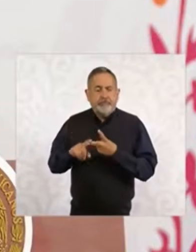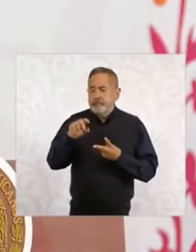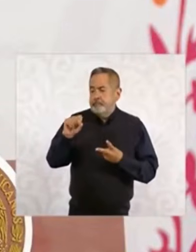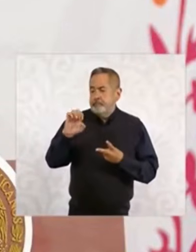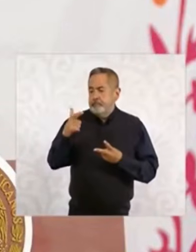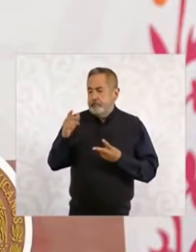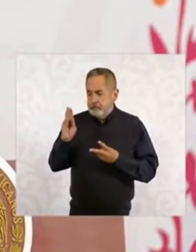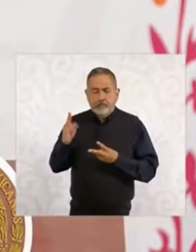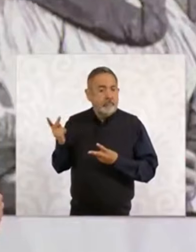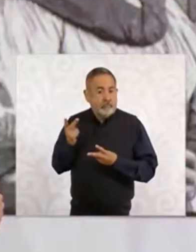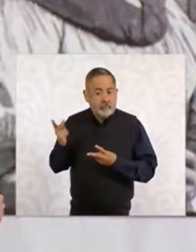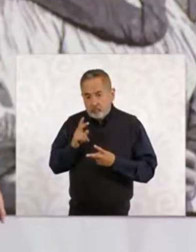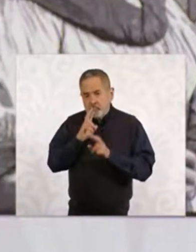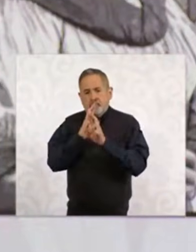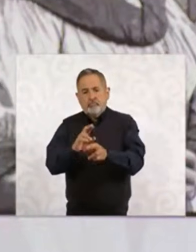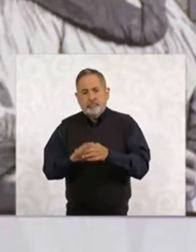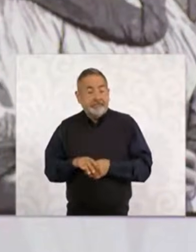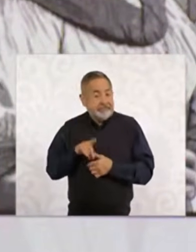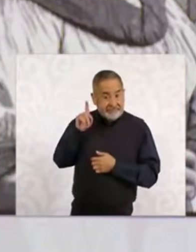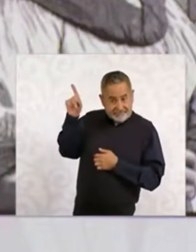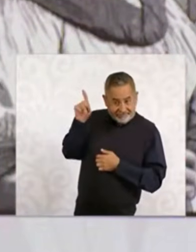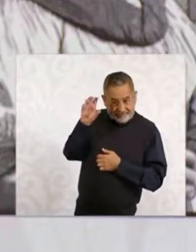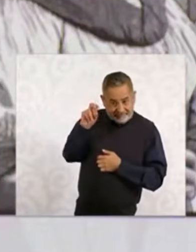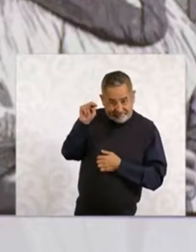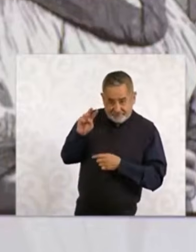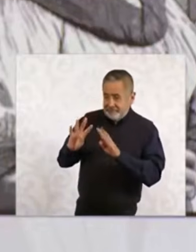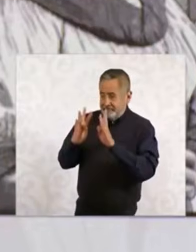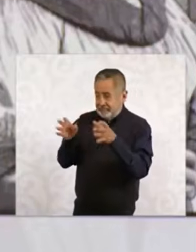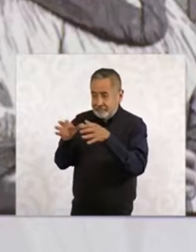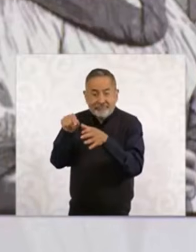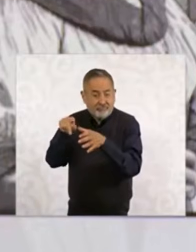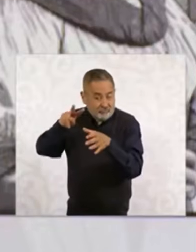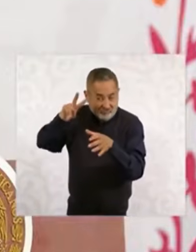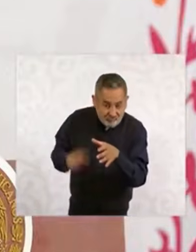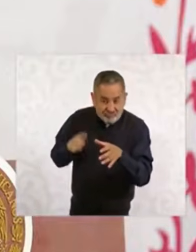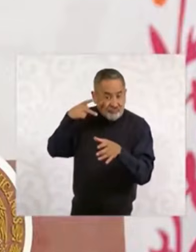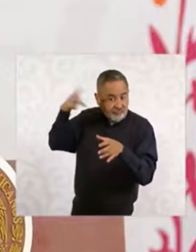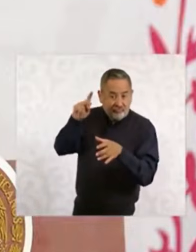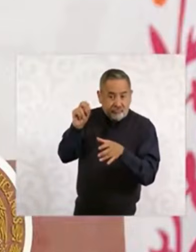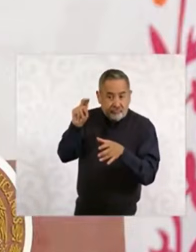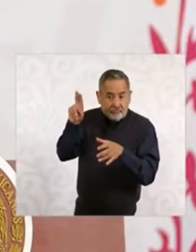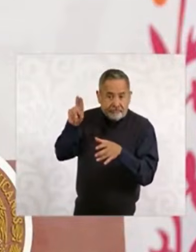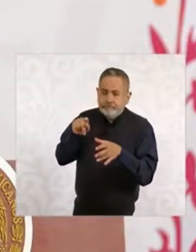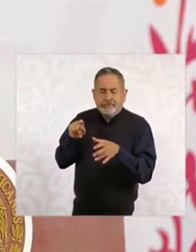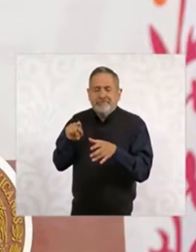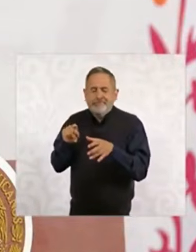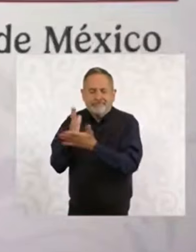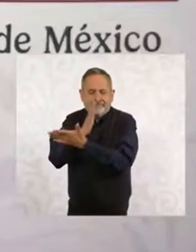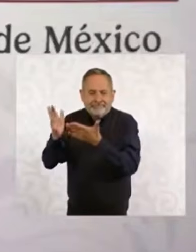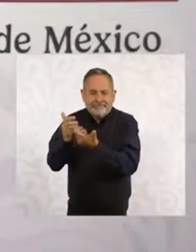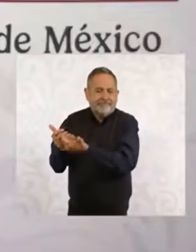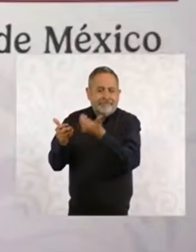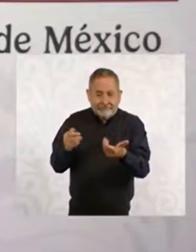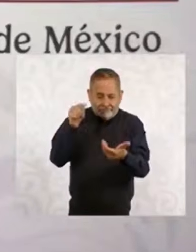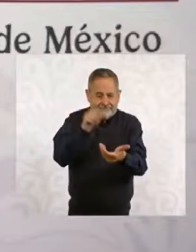Gobernación. Este es un comité que no es un comité de Naciones Unidas, es un comité de expertos que está vinculado con Naciones Unidas. Eso